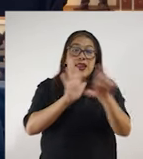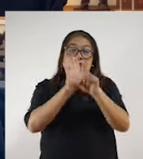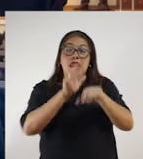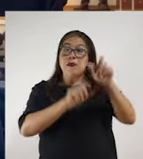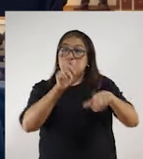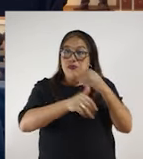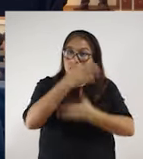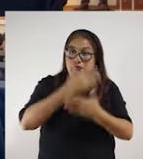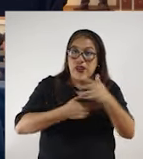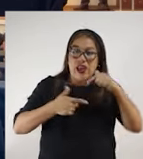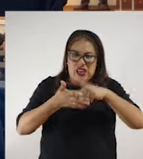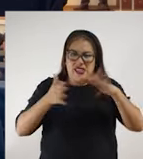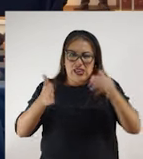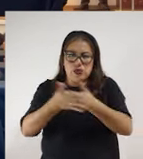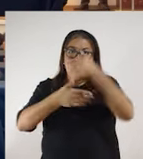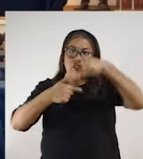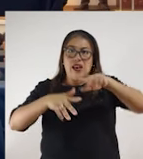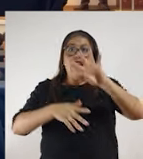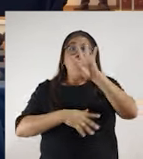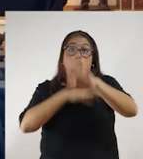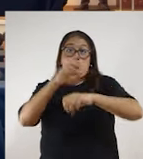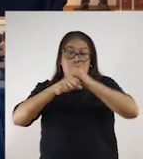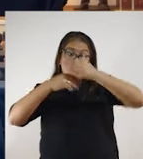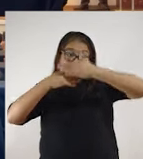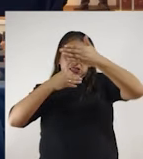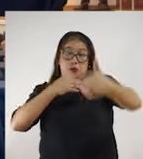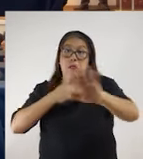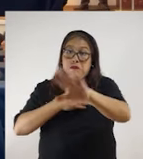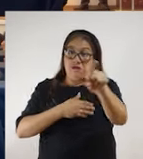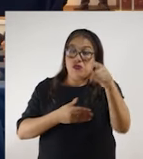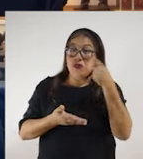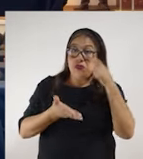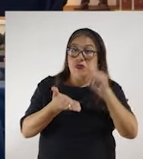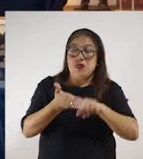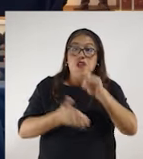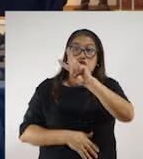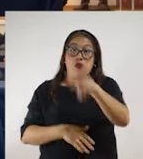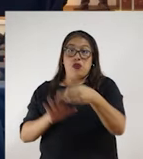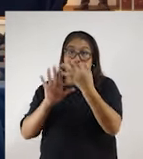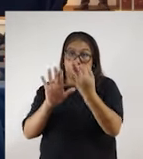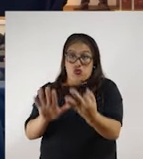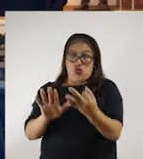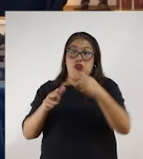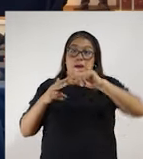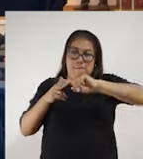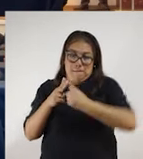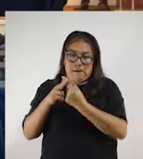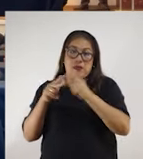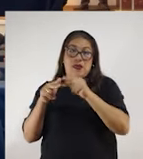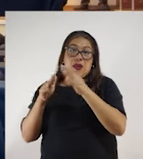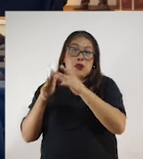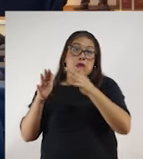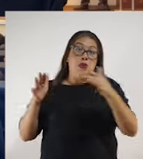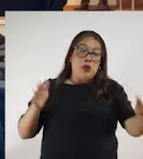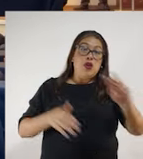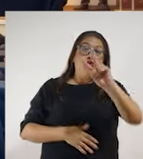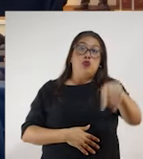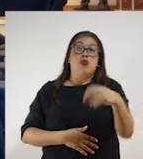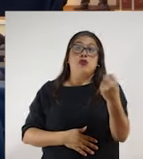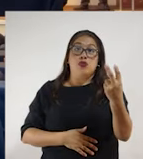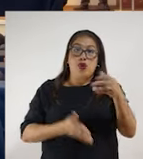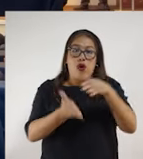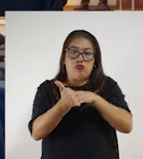con Discapacidad, que está vigente 4 años después. Miren ustedes, 2008 entra en vigencia,